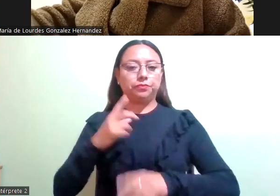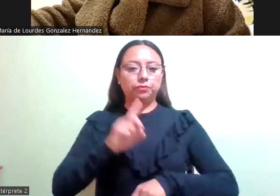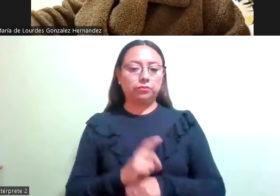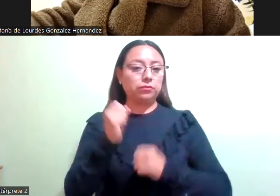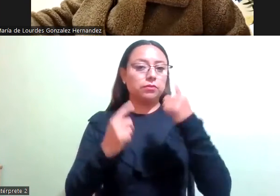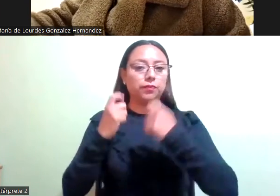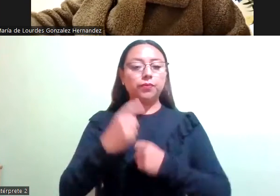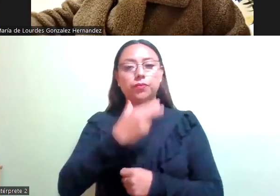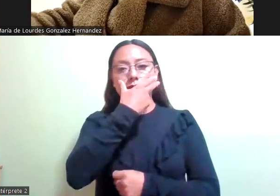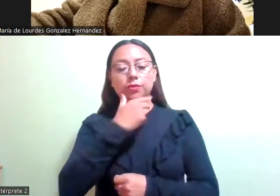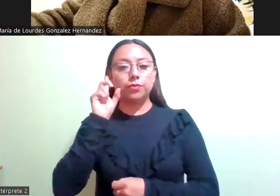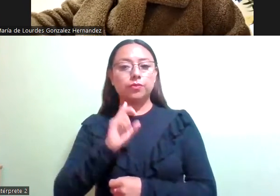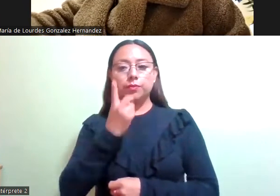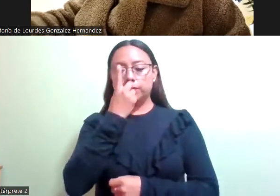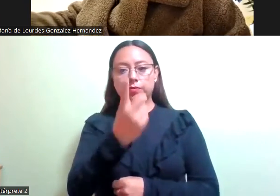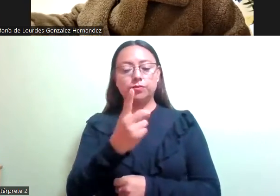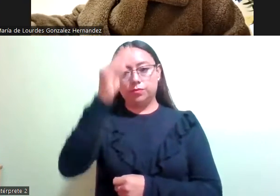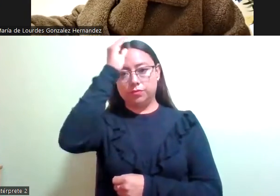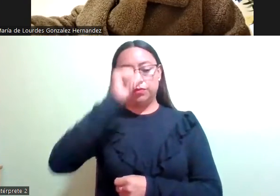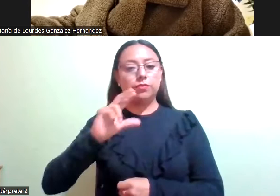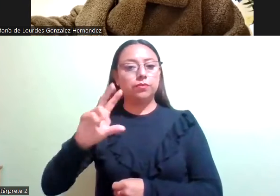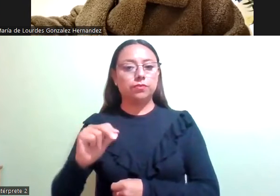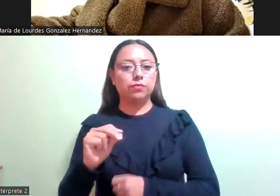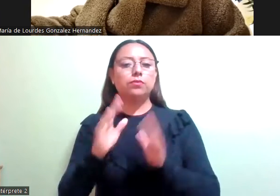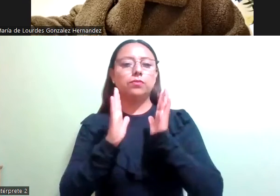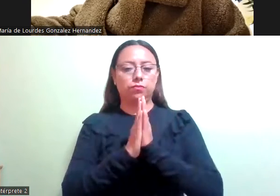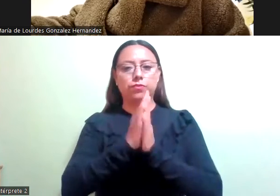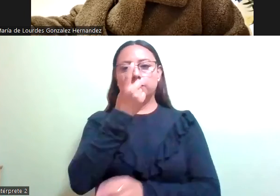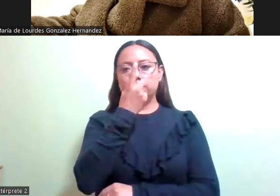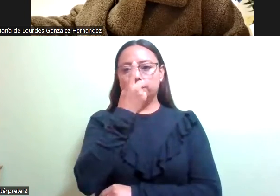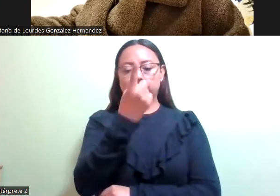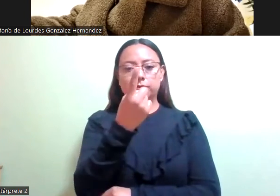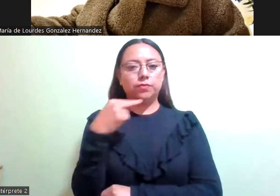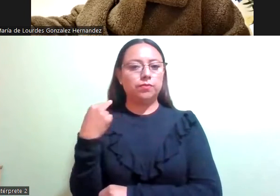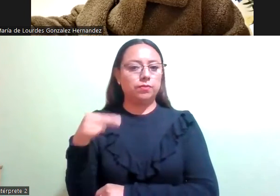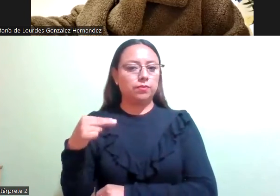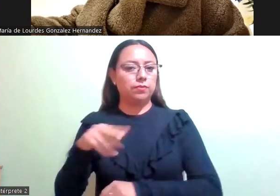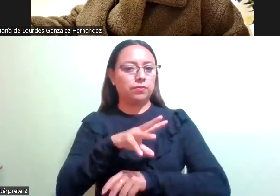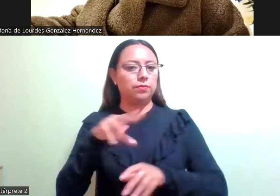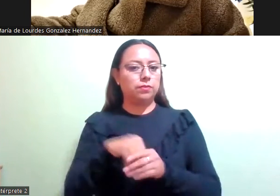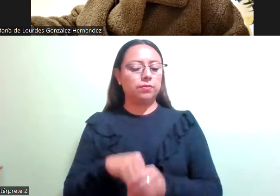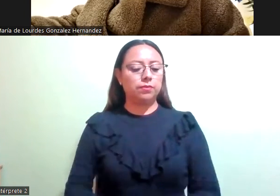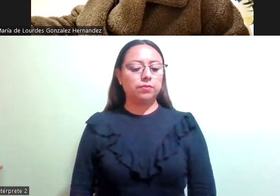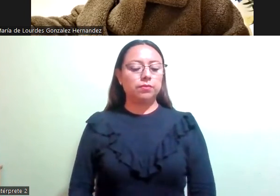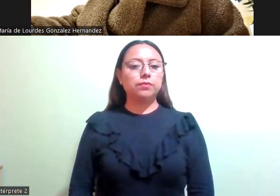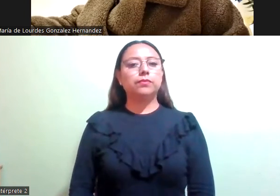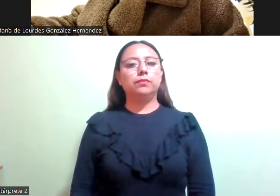diputado o diputada que esté por la negativa, sí va a hacerlo manifestando y mencionando su nombre completo.